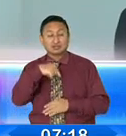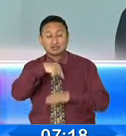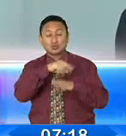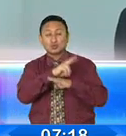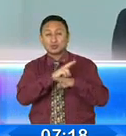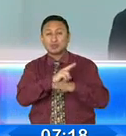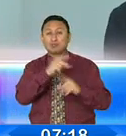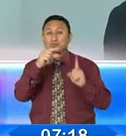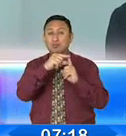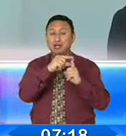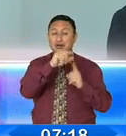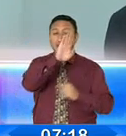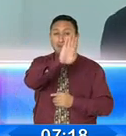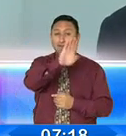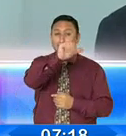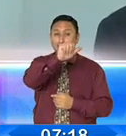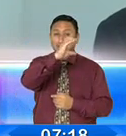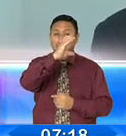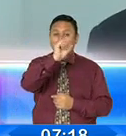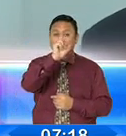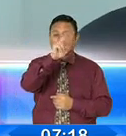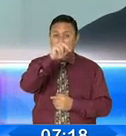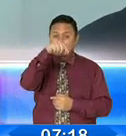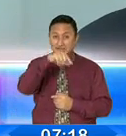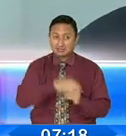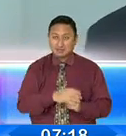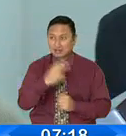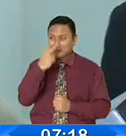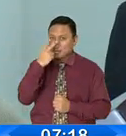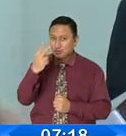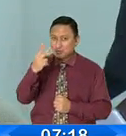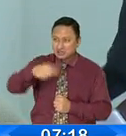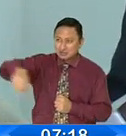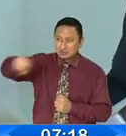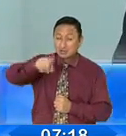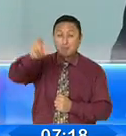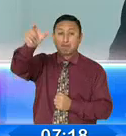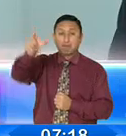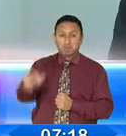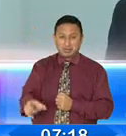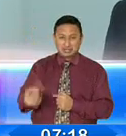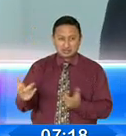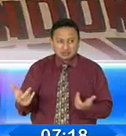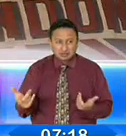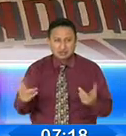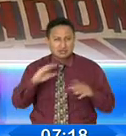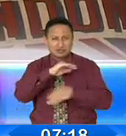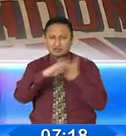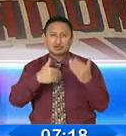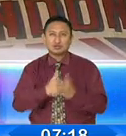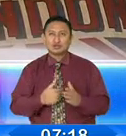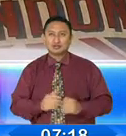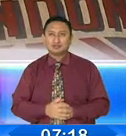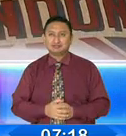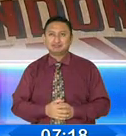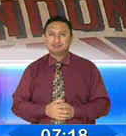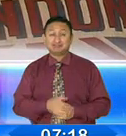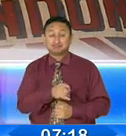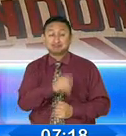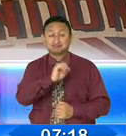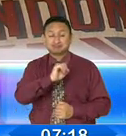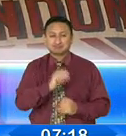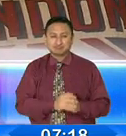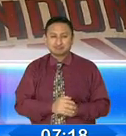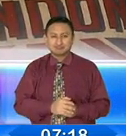palabra bacán, están hablando de la vista, están hablando de una persona, están hablando de todo. Entre tanto, el también escuchar hablar